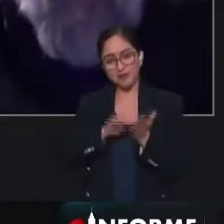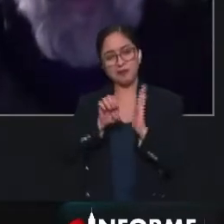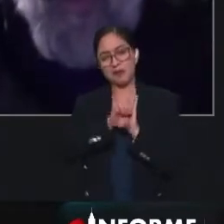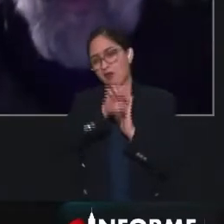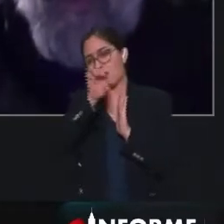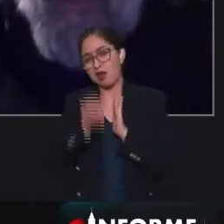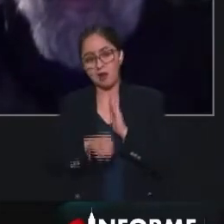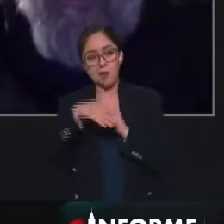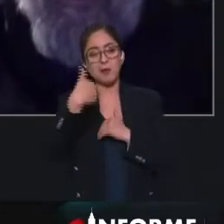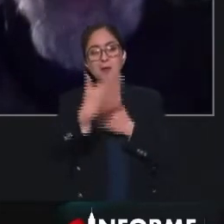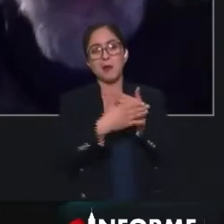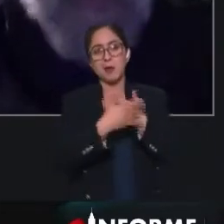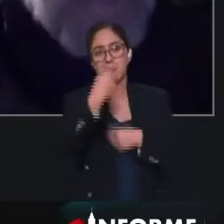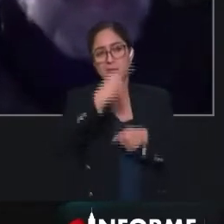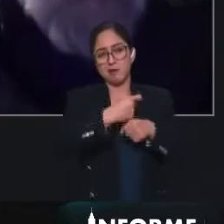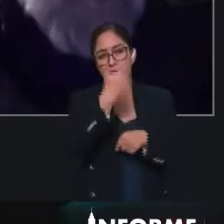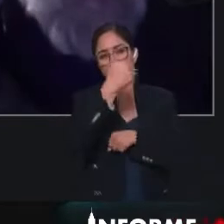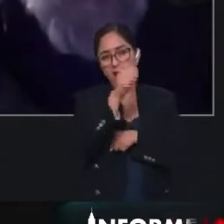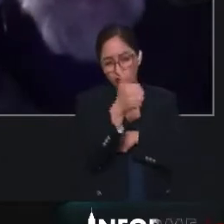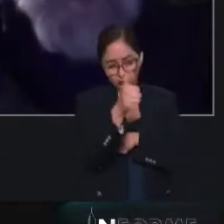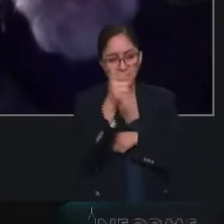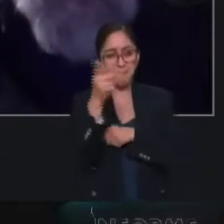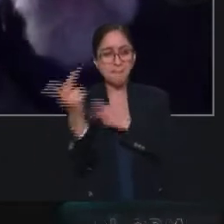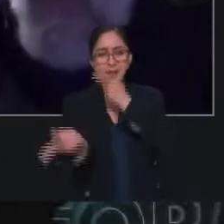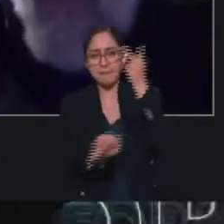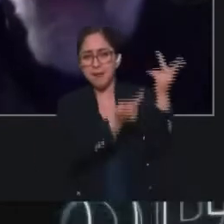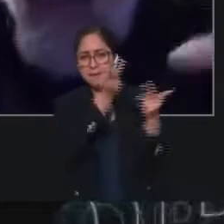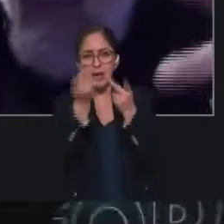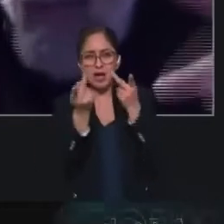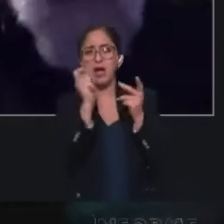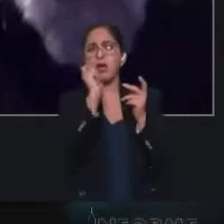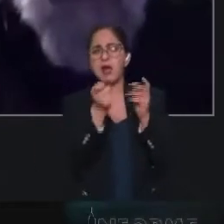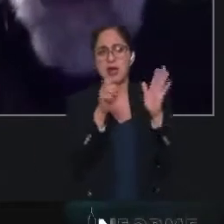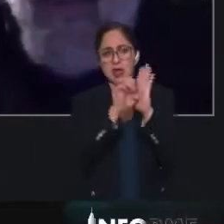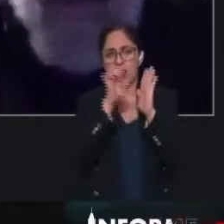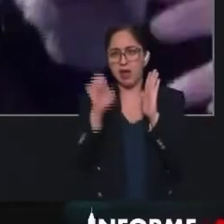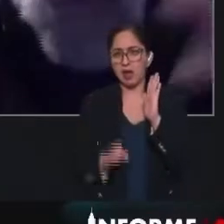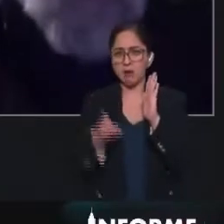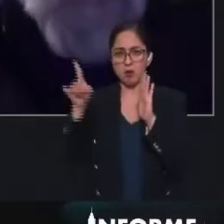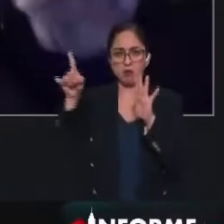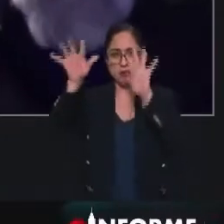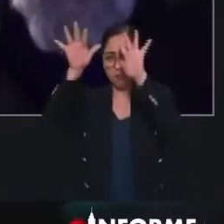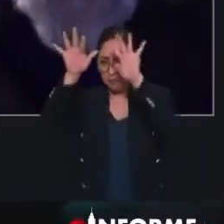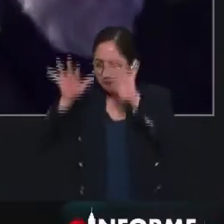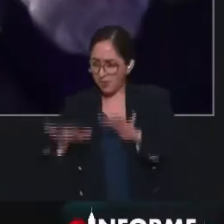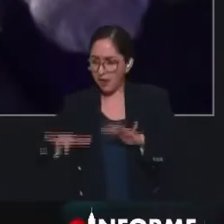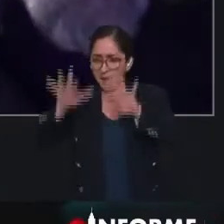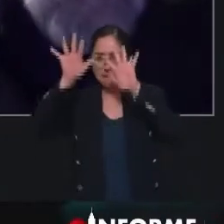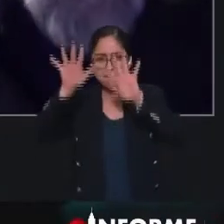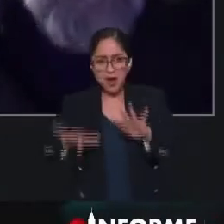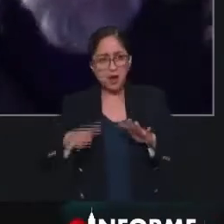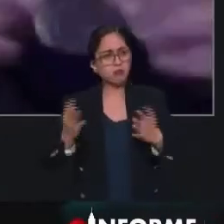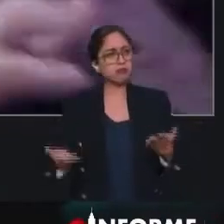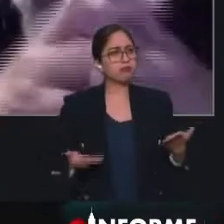pregunta que redacta el legislativo fue tremendamente distorsionada por la